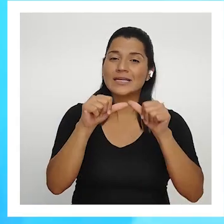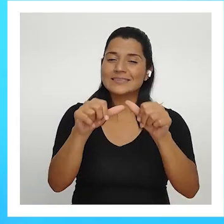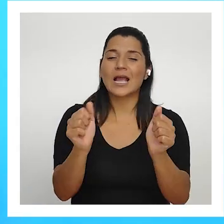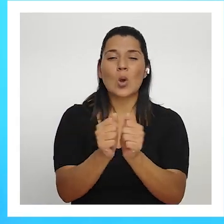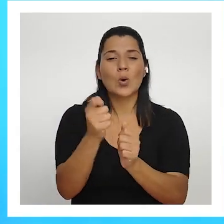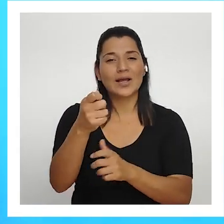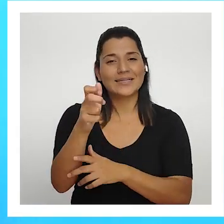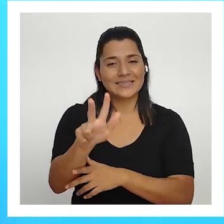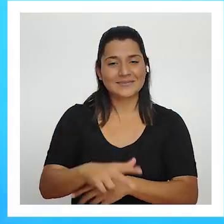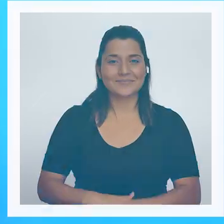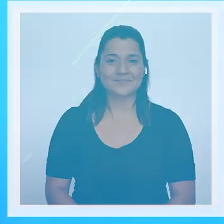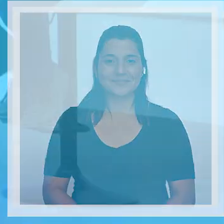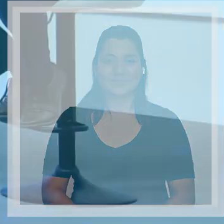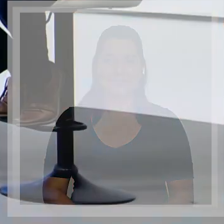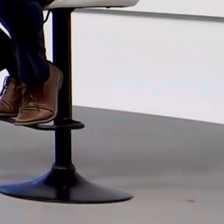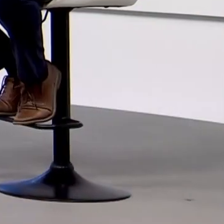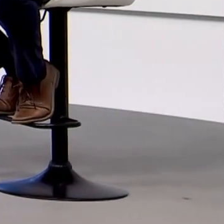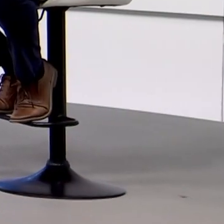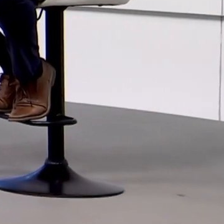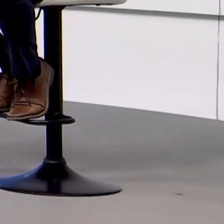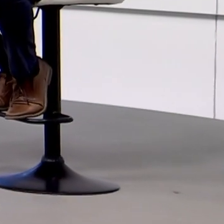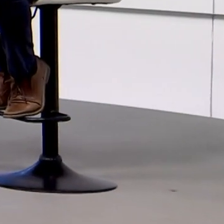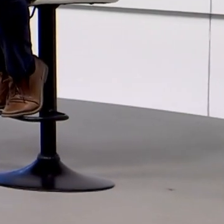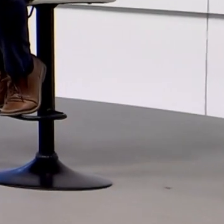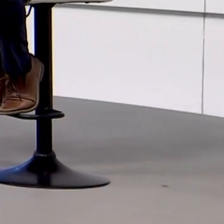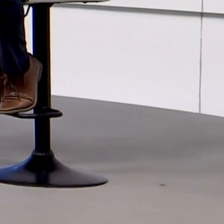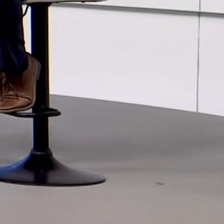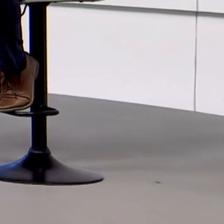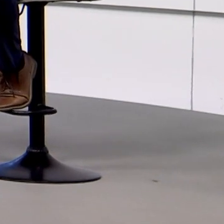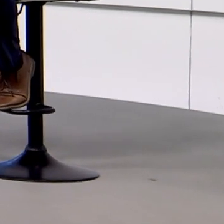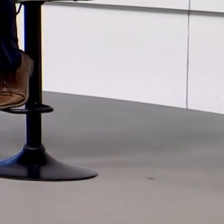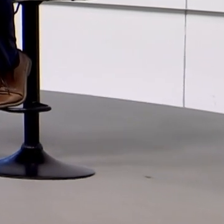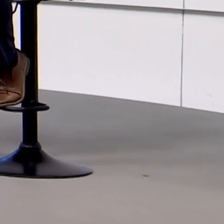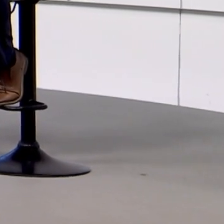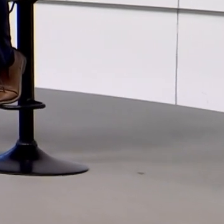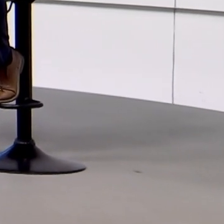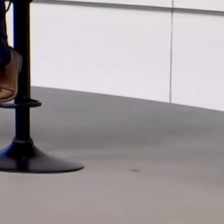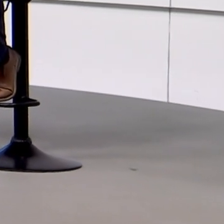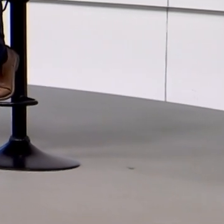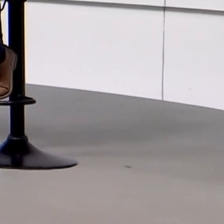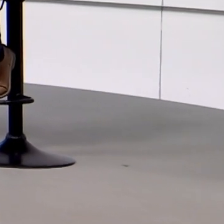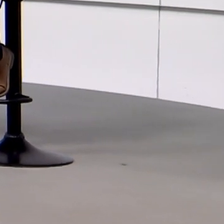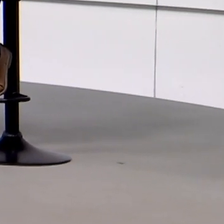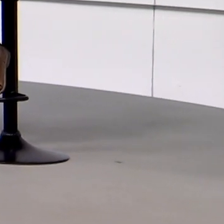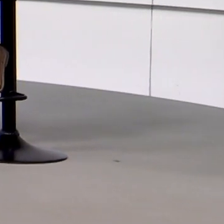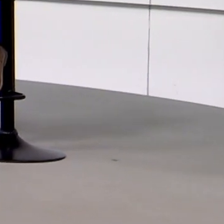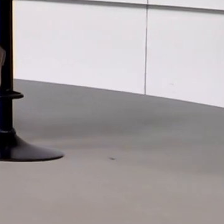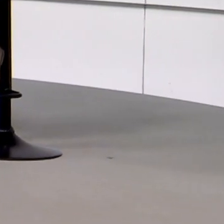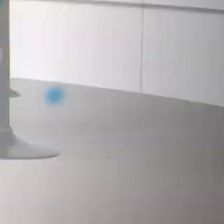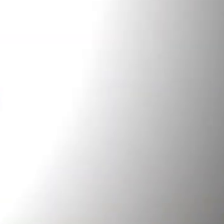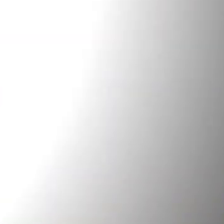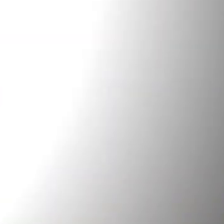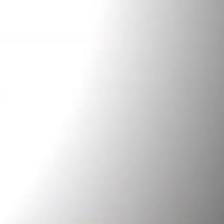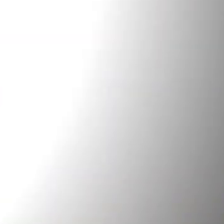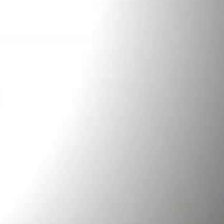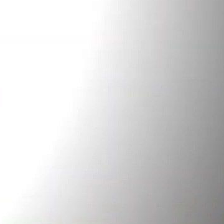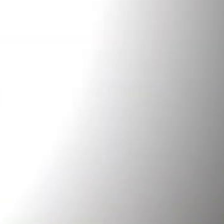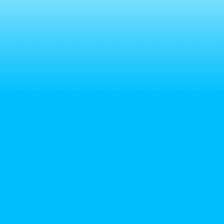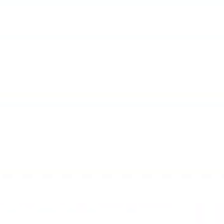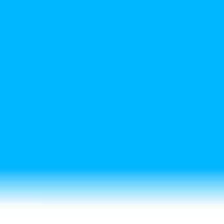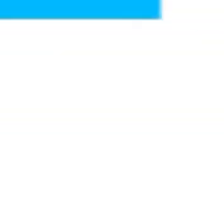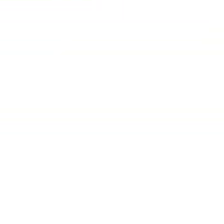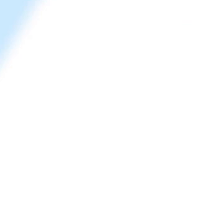es fiscal coordinador de cibercrimen, que nos hablaba sobre estos timos y estas recomendaciones que sin duda nos ayudan a todos